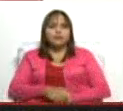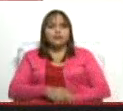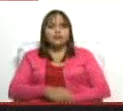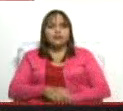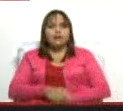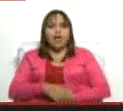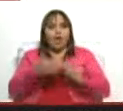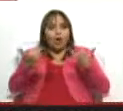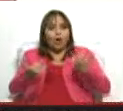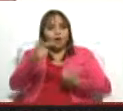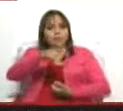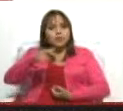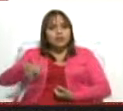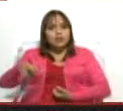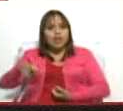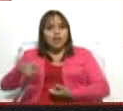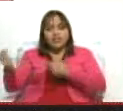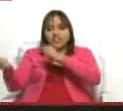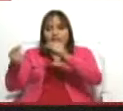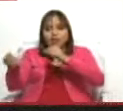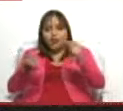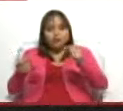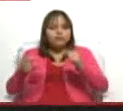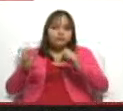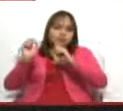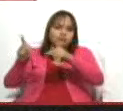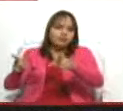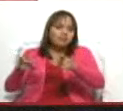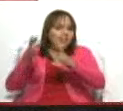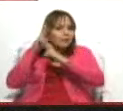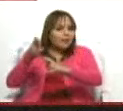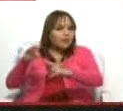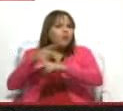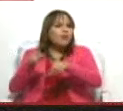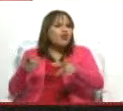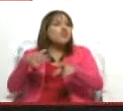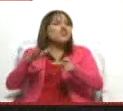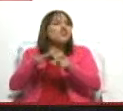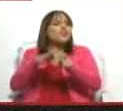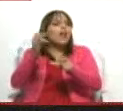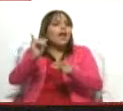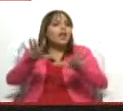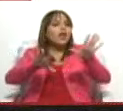diálogo, con todo el respeto, ¿dónde estaban el 11 de abril?